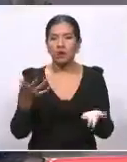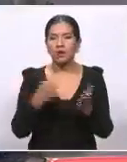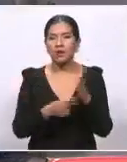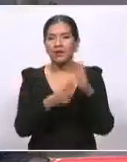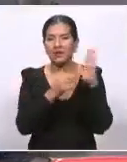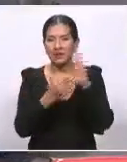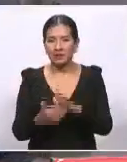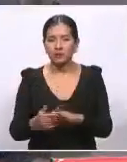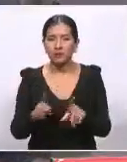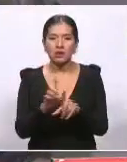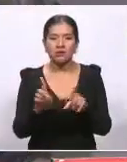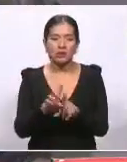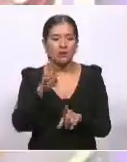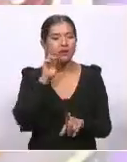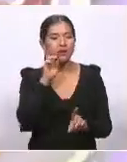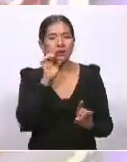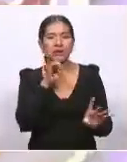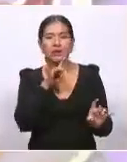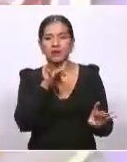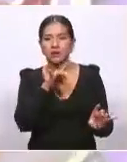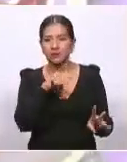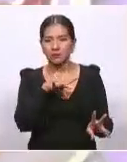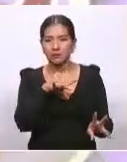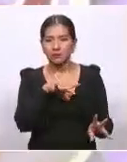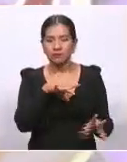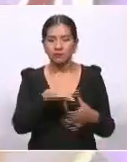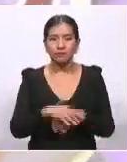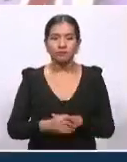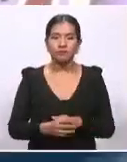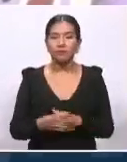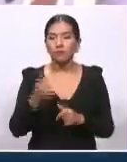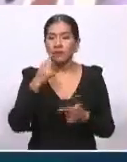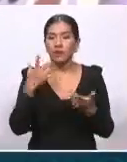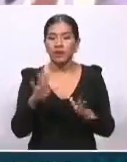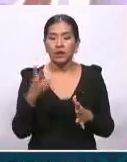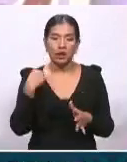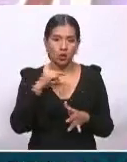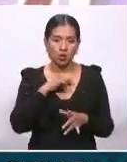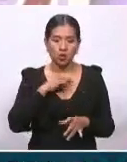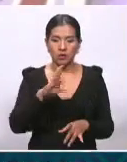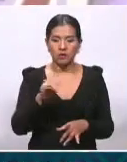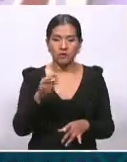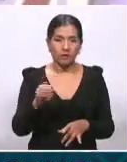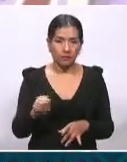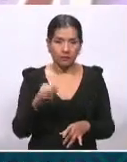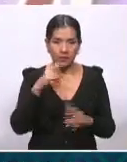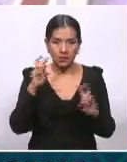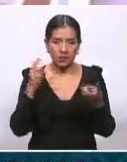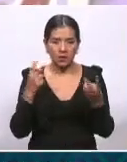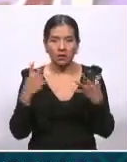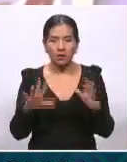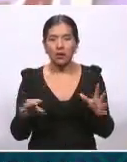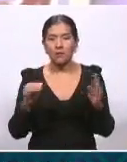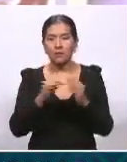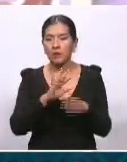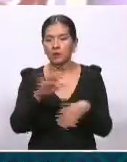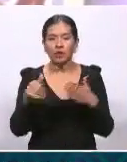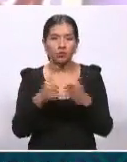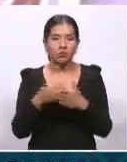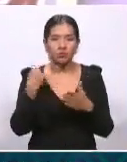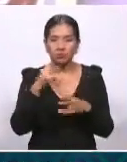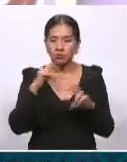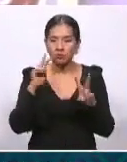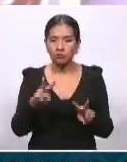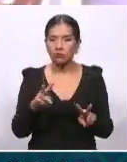dictadura clasista el informe que nosotros habíamos recibido en la fan es de que prácticamente no se ha dejado